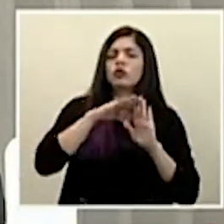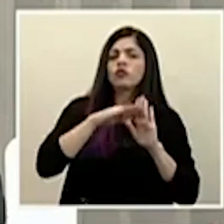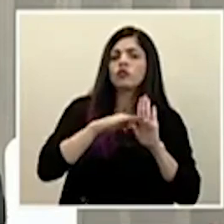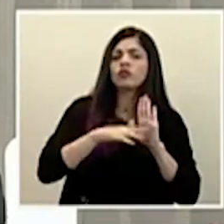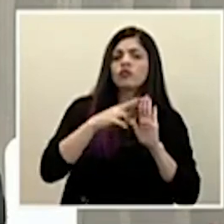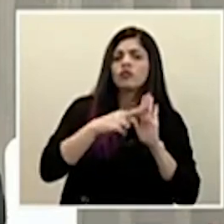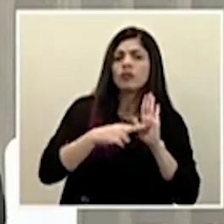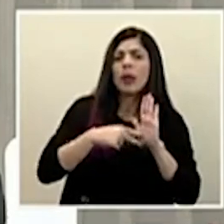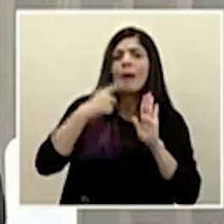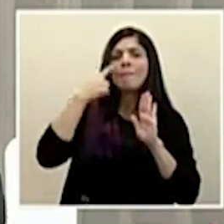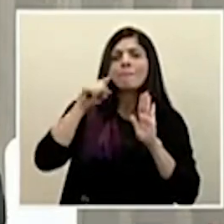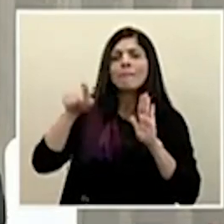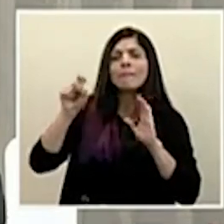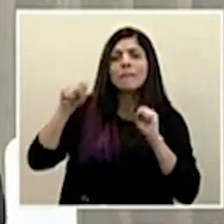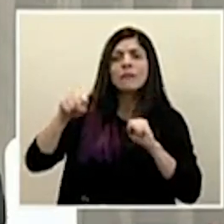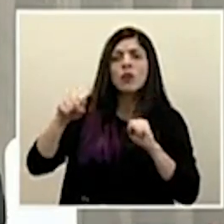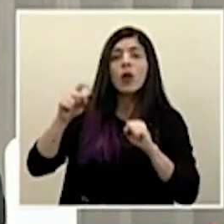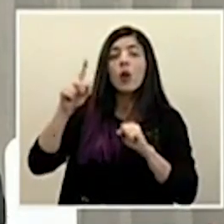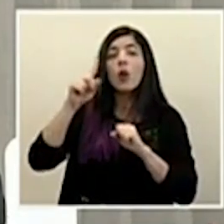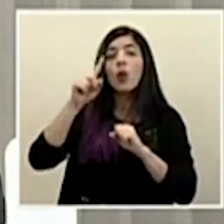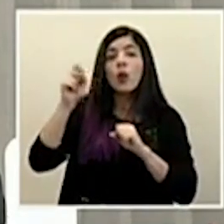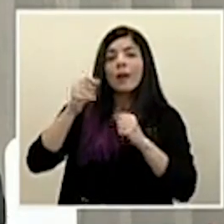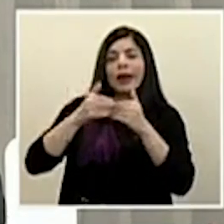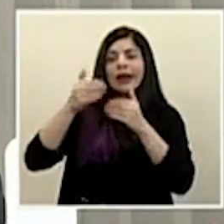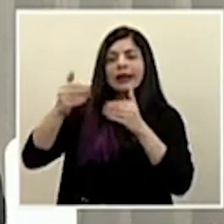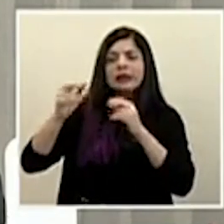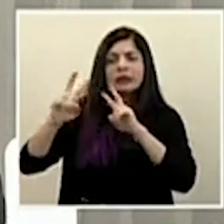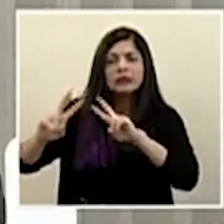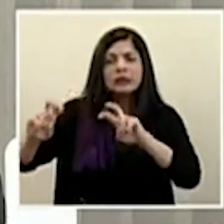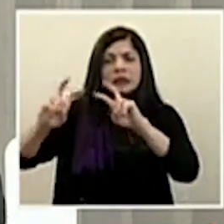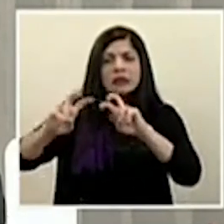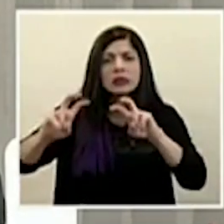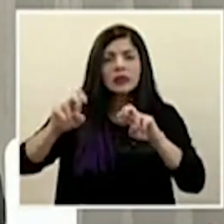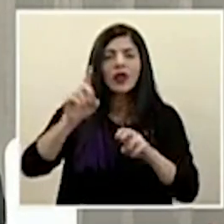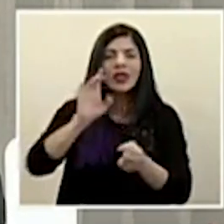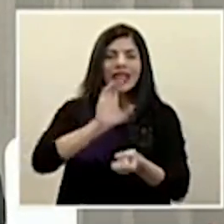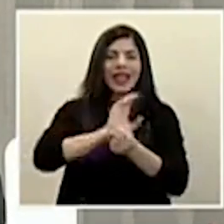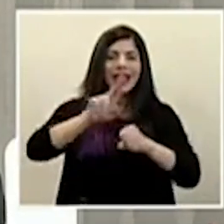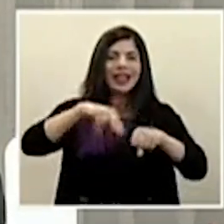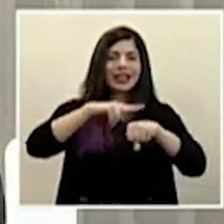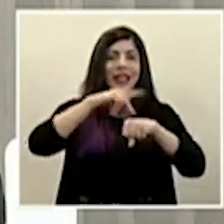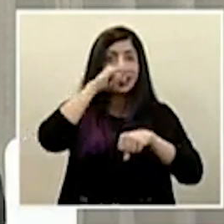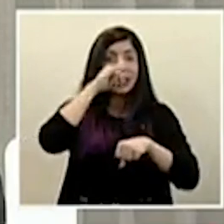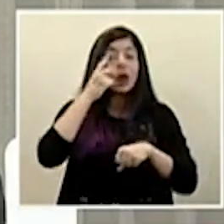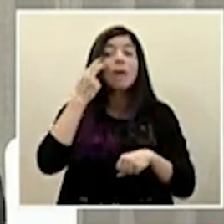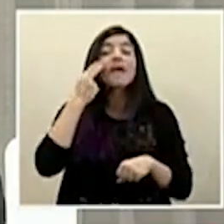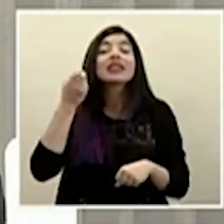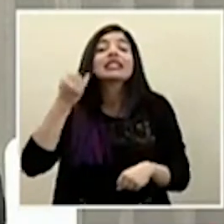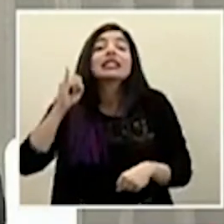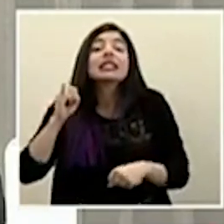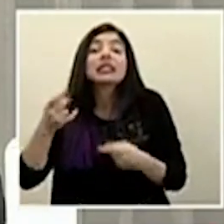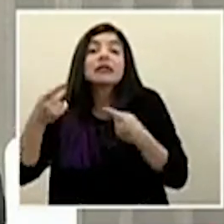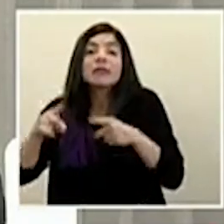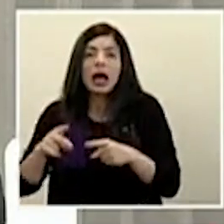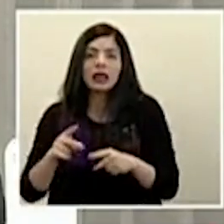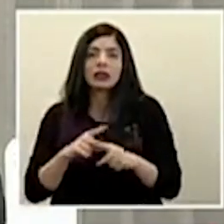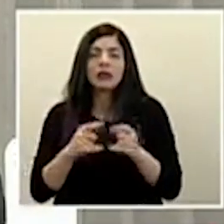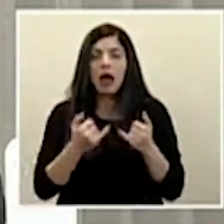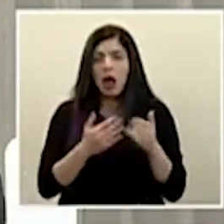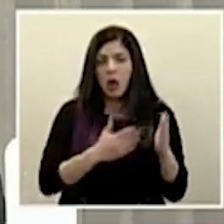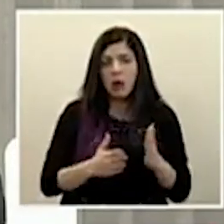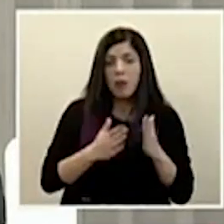eso se vea en un seguimiento al mes en la clínica que tenemos en el Hospital Nacional de Niños en caso de que ocurra, porque por el momento,